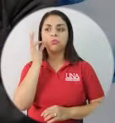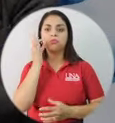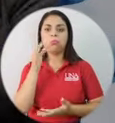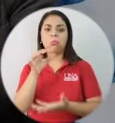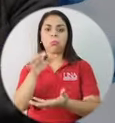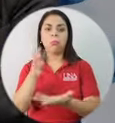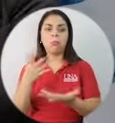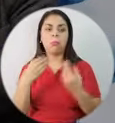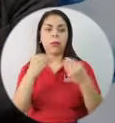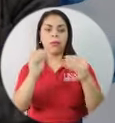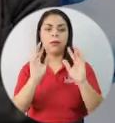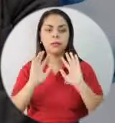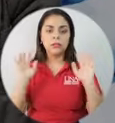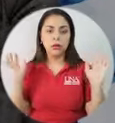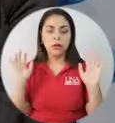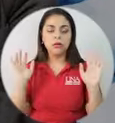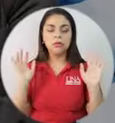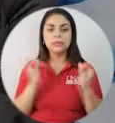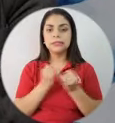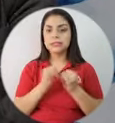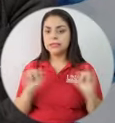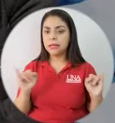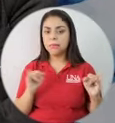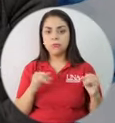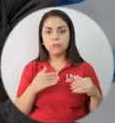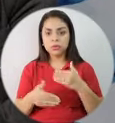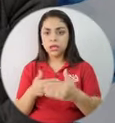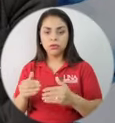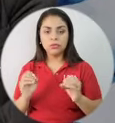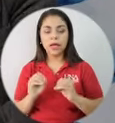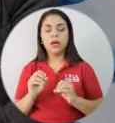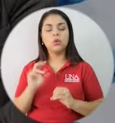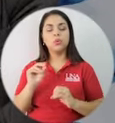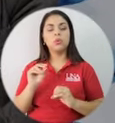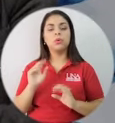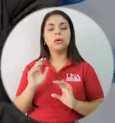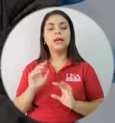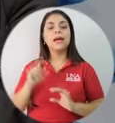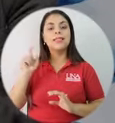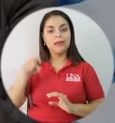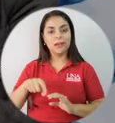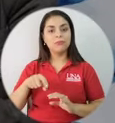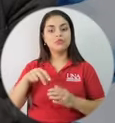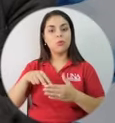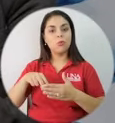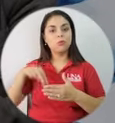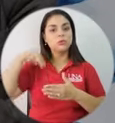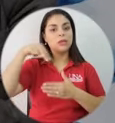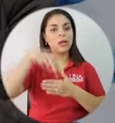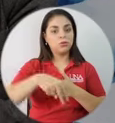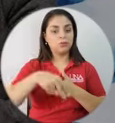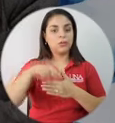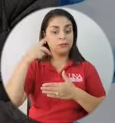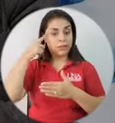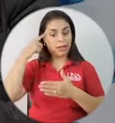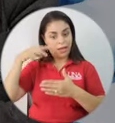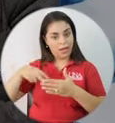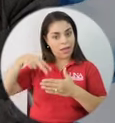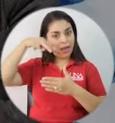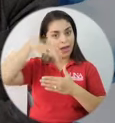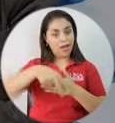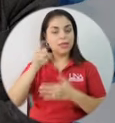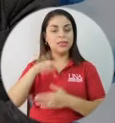vender café. No es solo vender el café sin procesar, sino que podemos dar ese salto, pero que para dar ese salto realmente tenemos